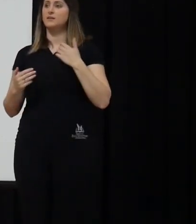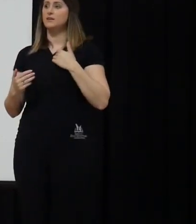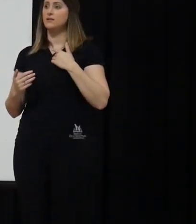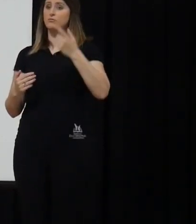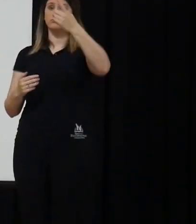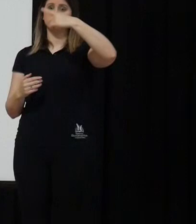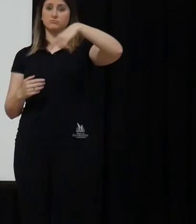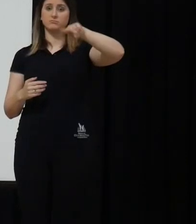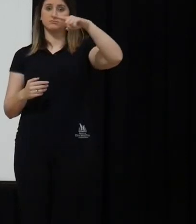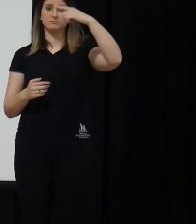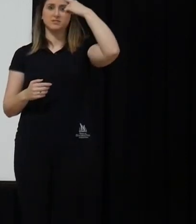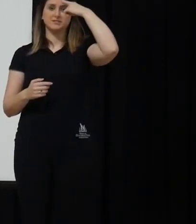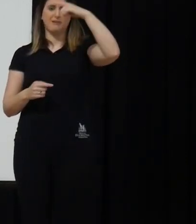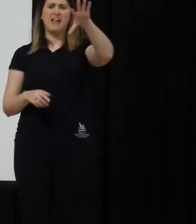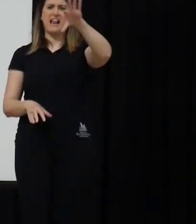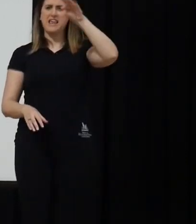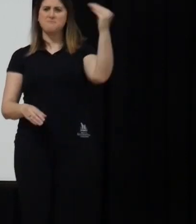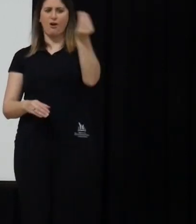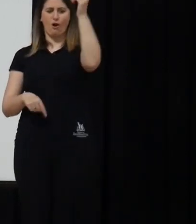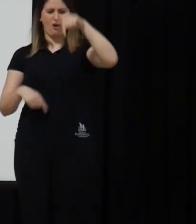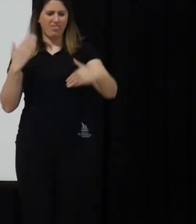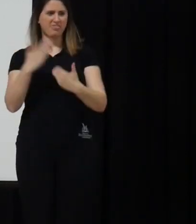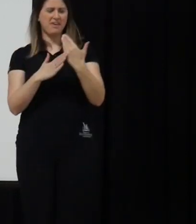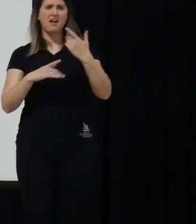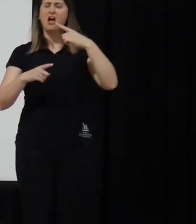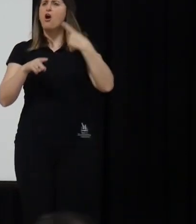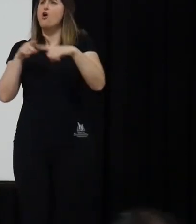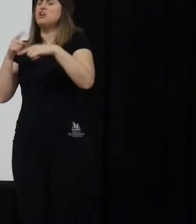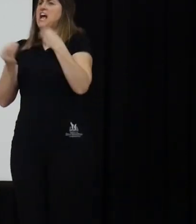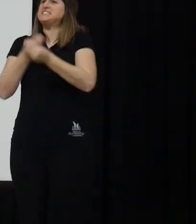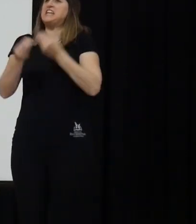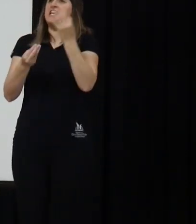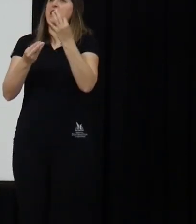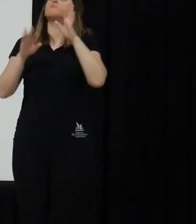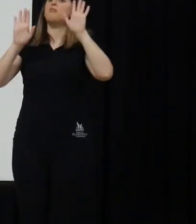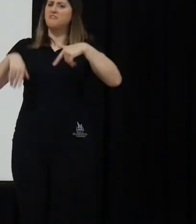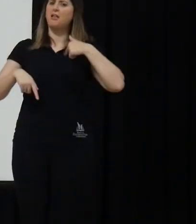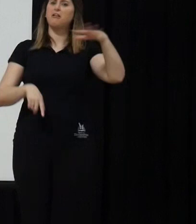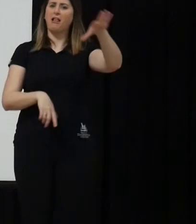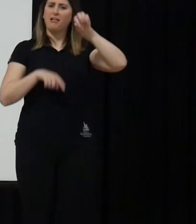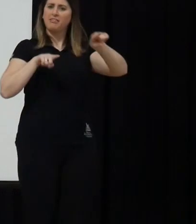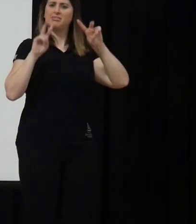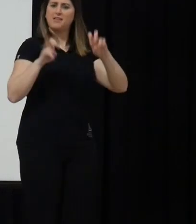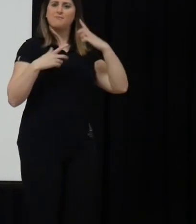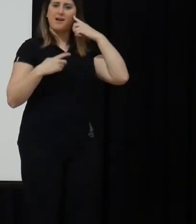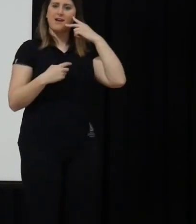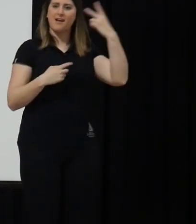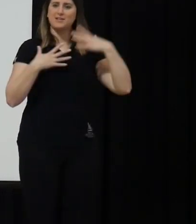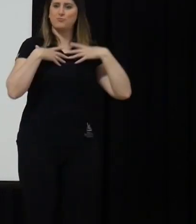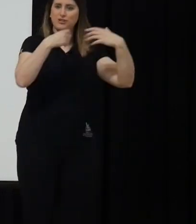sabido escoger lo mejor en el día de hoy, hacer un recorrido a través de los remedios